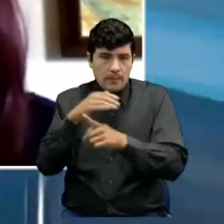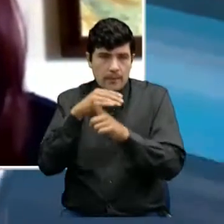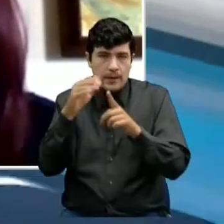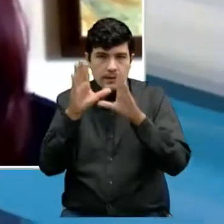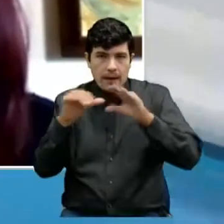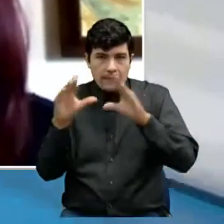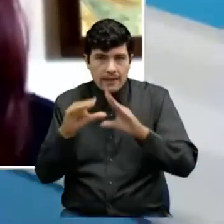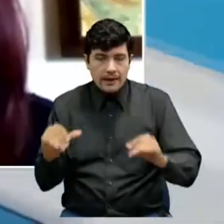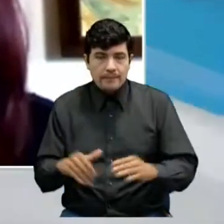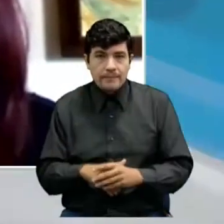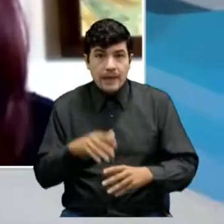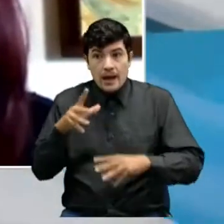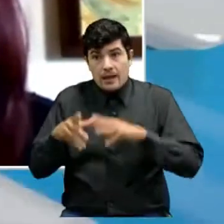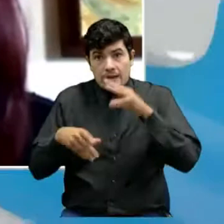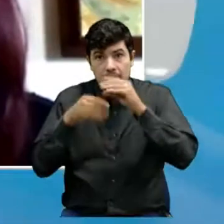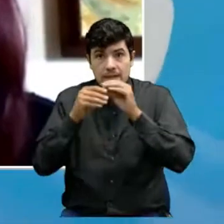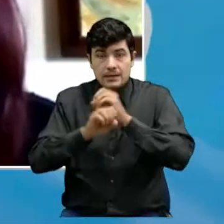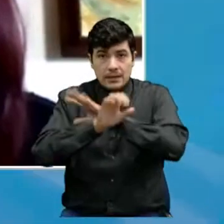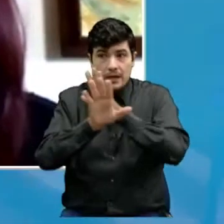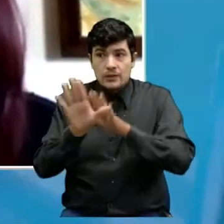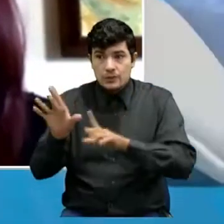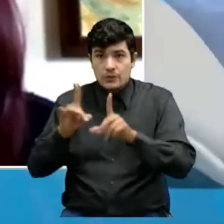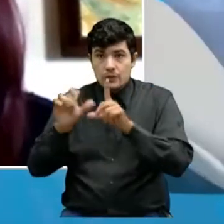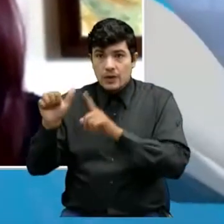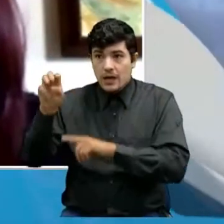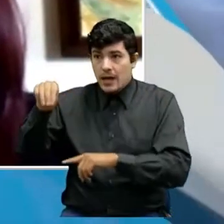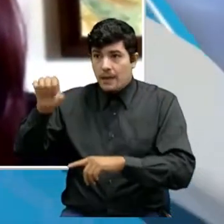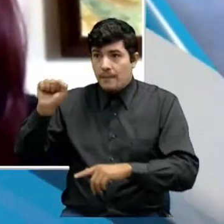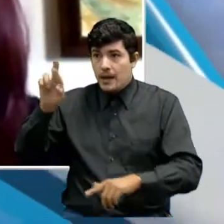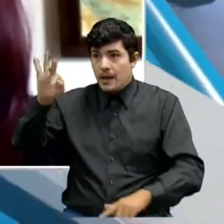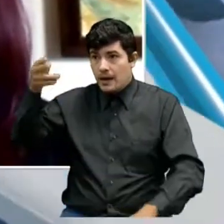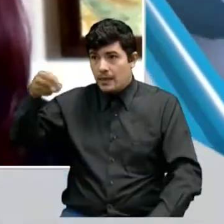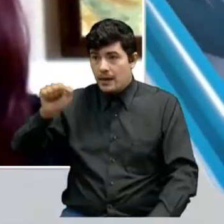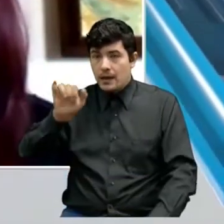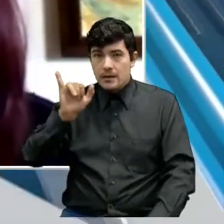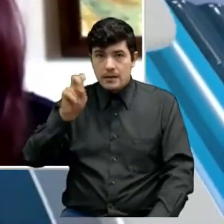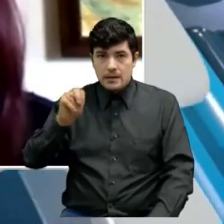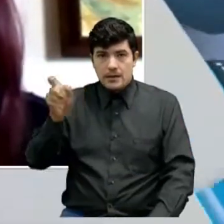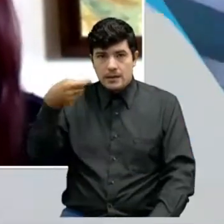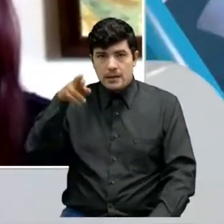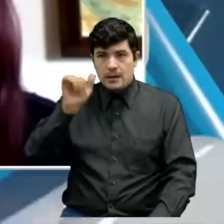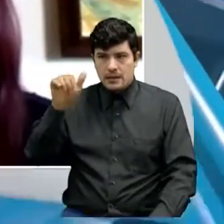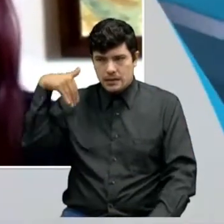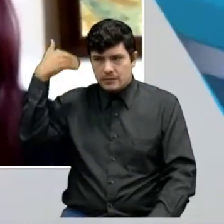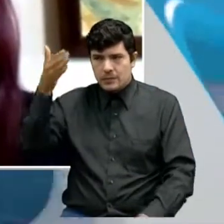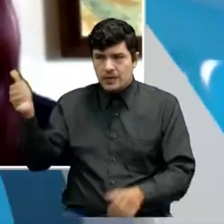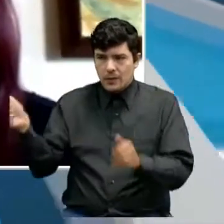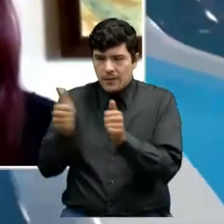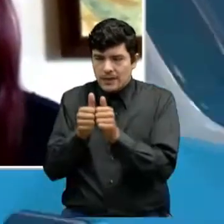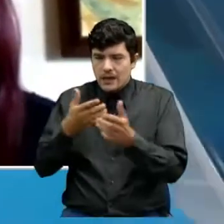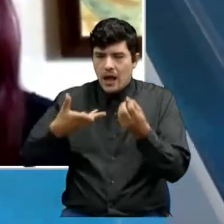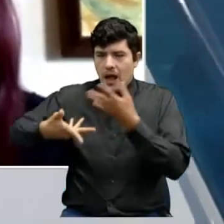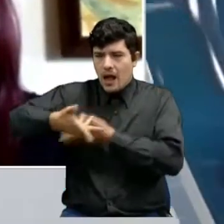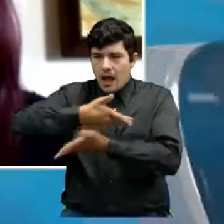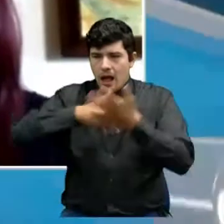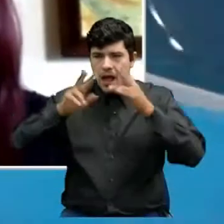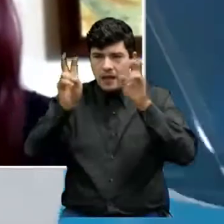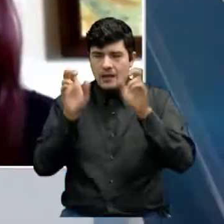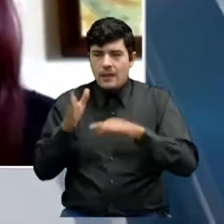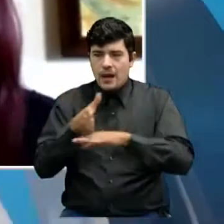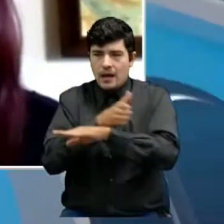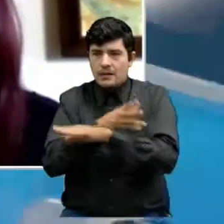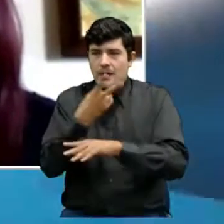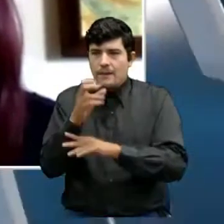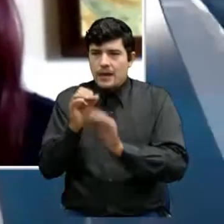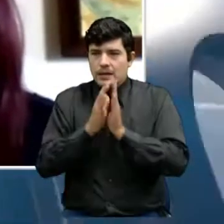navideña. Y evidentemente, pues, la doctora Marta y la doctora Ingrid nos acompañarán para socializar ese tema antes claro del 20 sí. de diciembre. Doctora